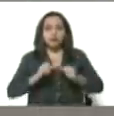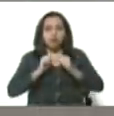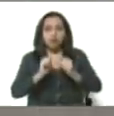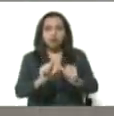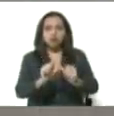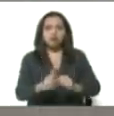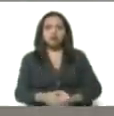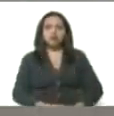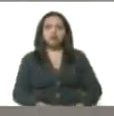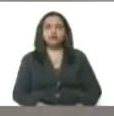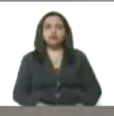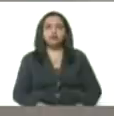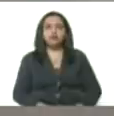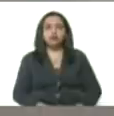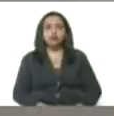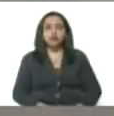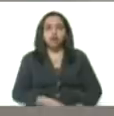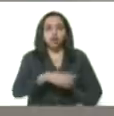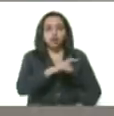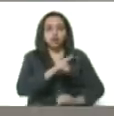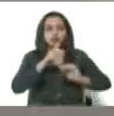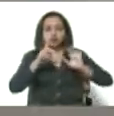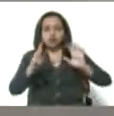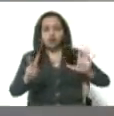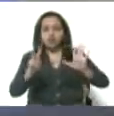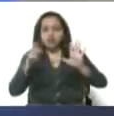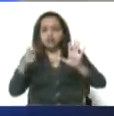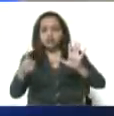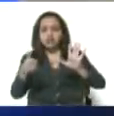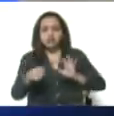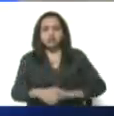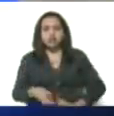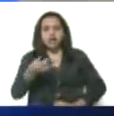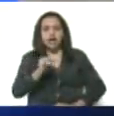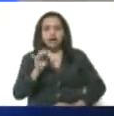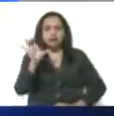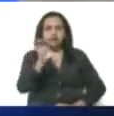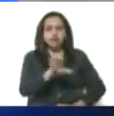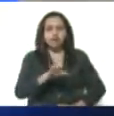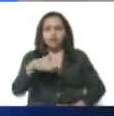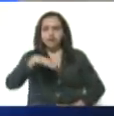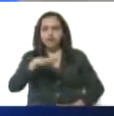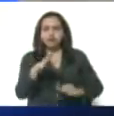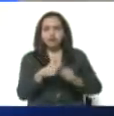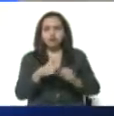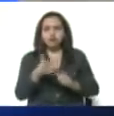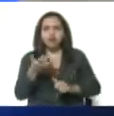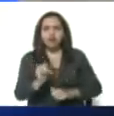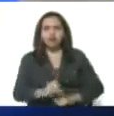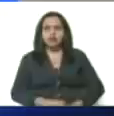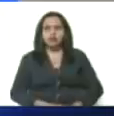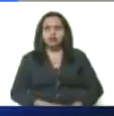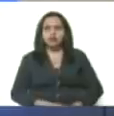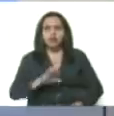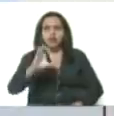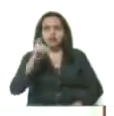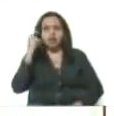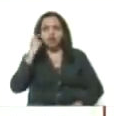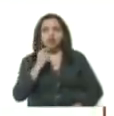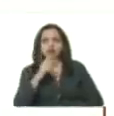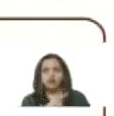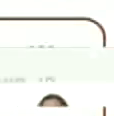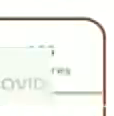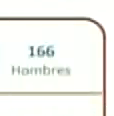entonces sobre estos 276 casos donde están distribuidos en el país. Le sigue el estado Sucre con 21